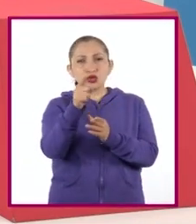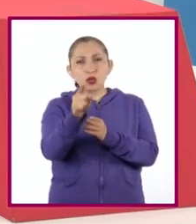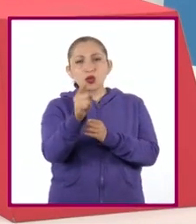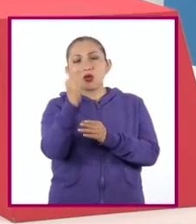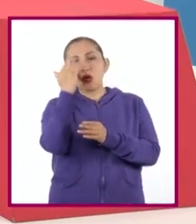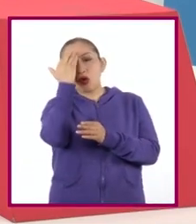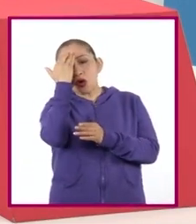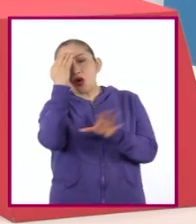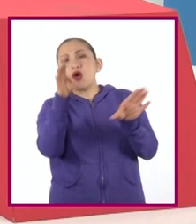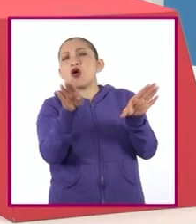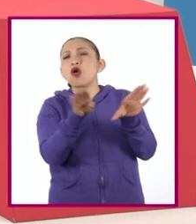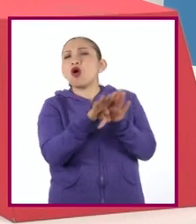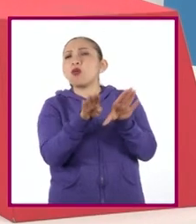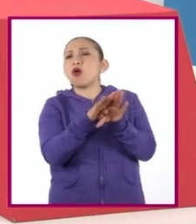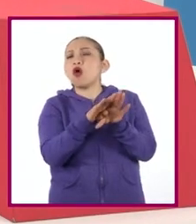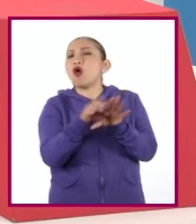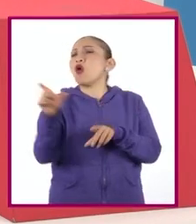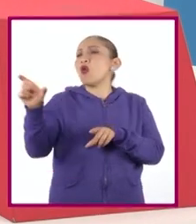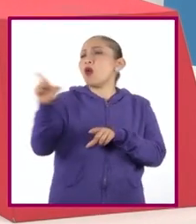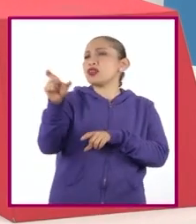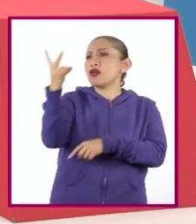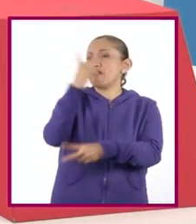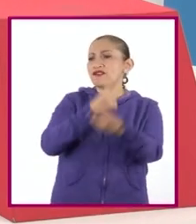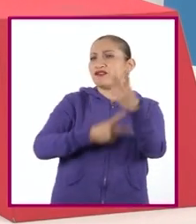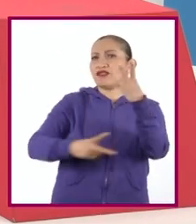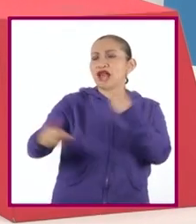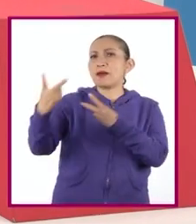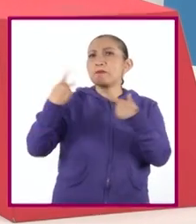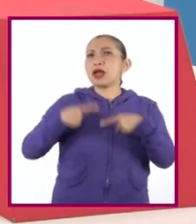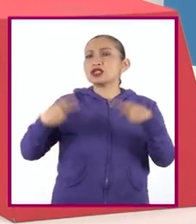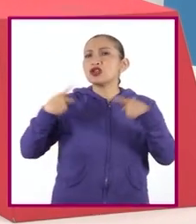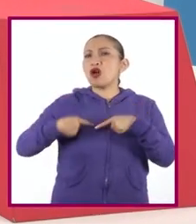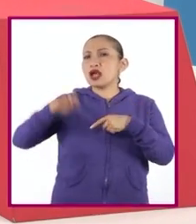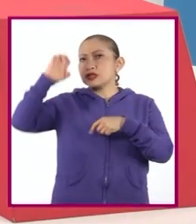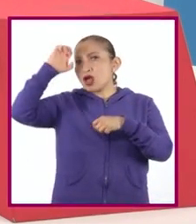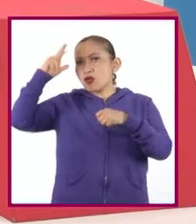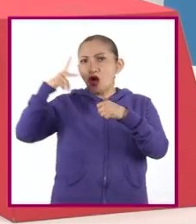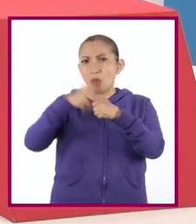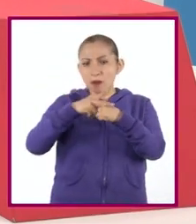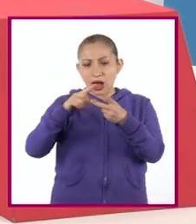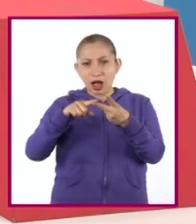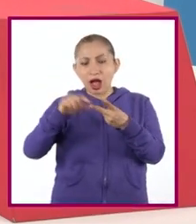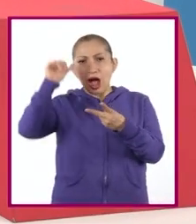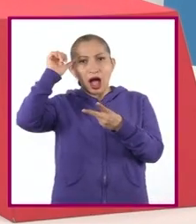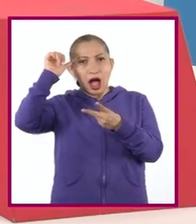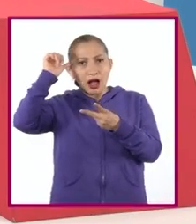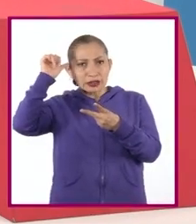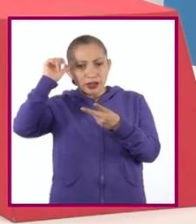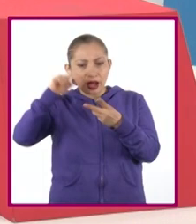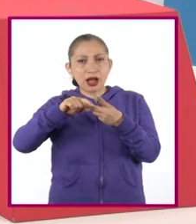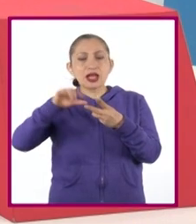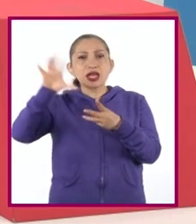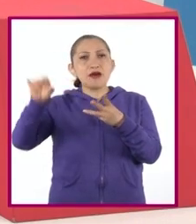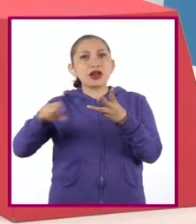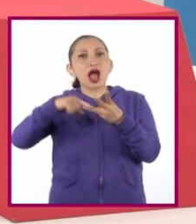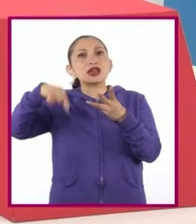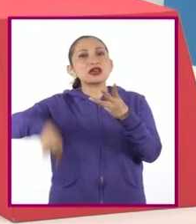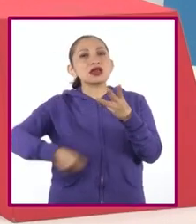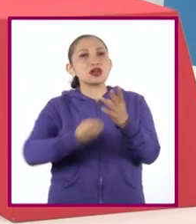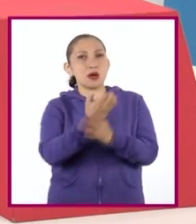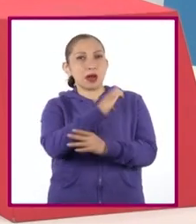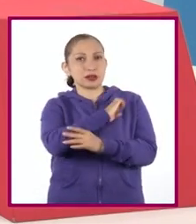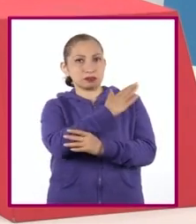conocimos cómo y cuándo fue la llegada de inmigrantes europeos, africanos y asiáticos a Nueva